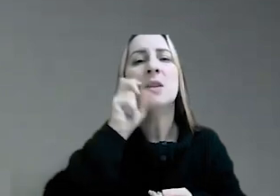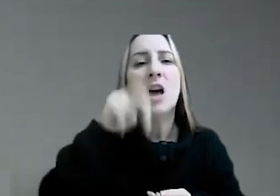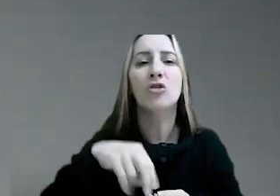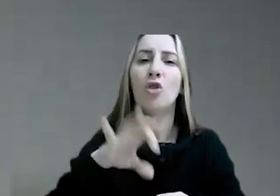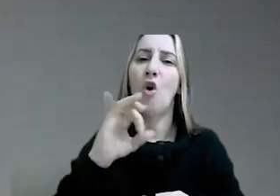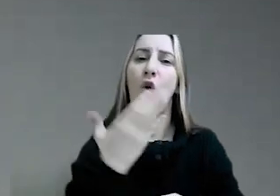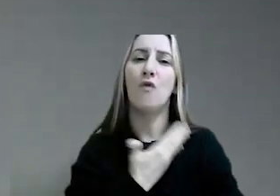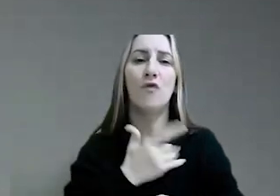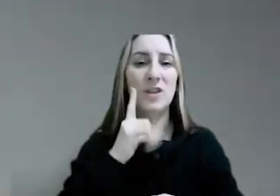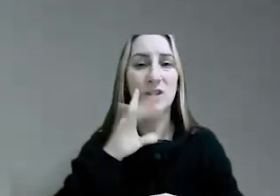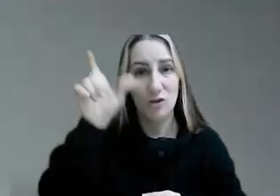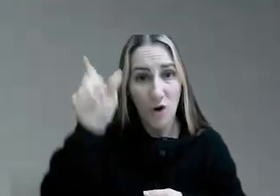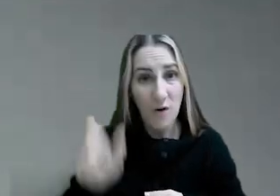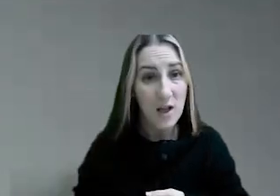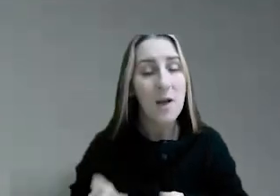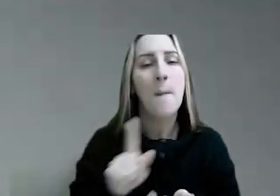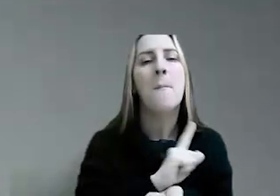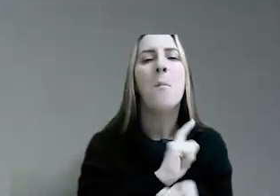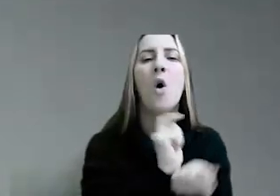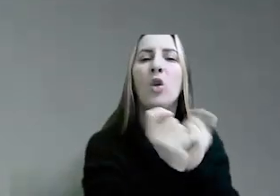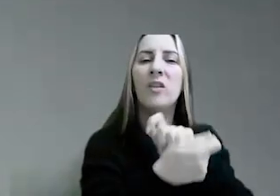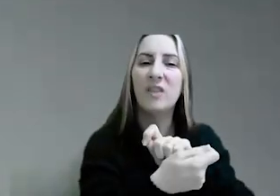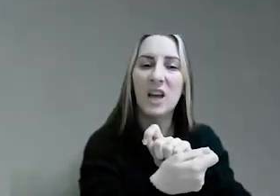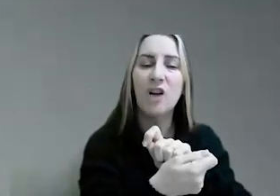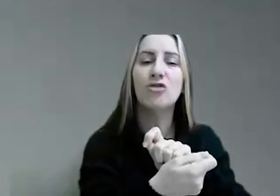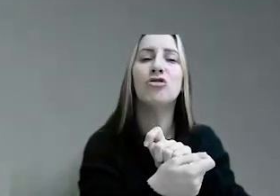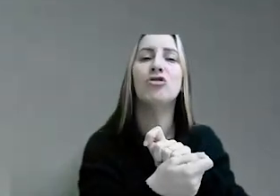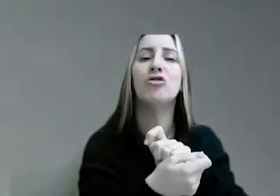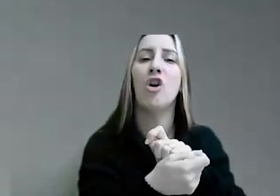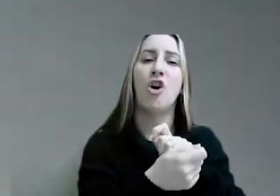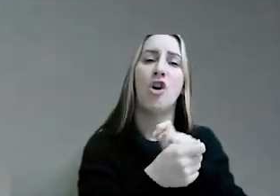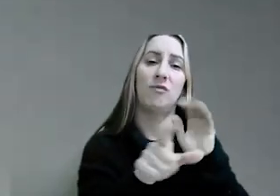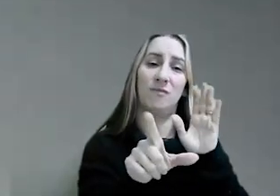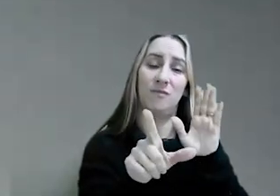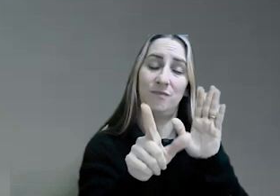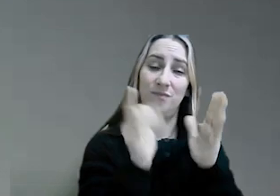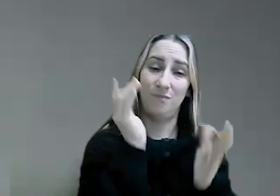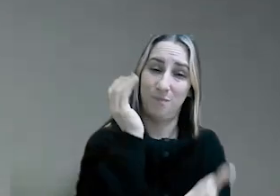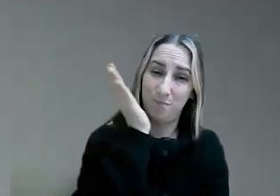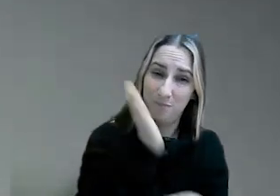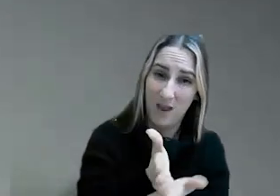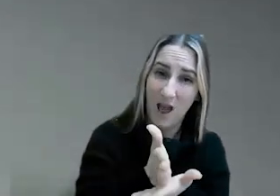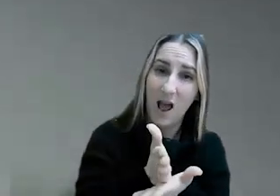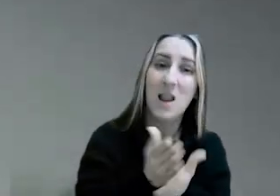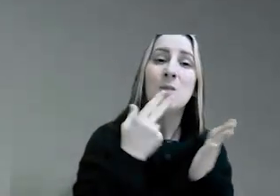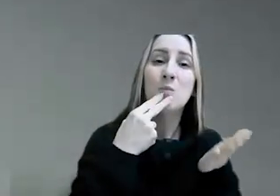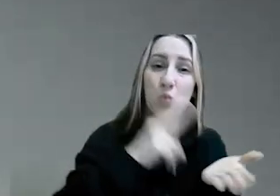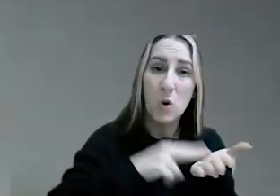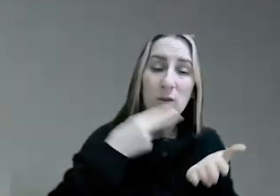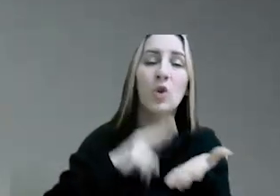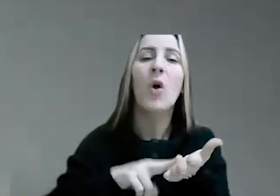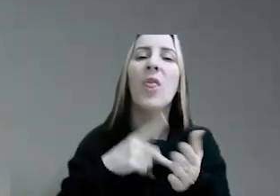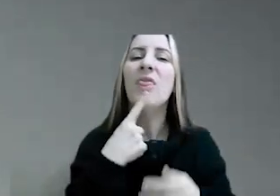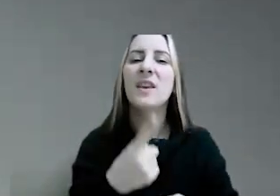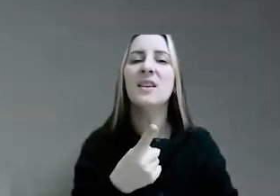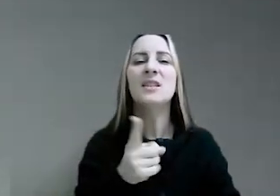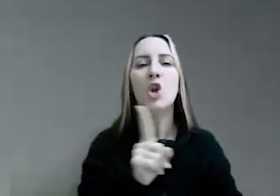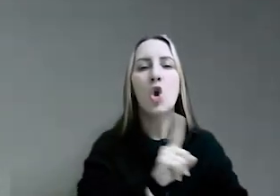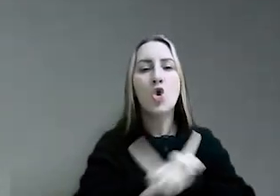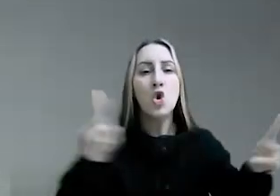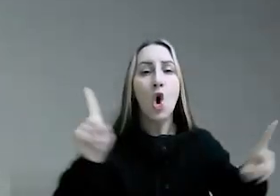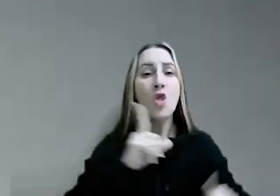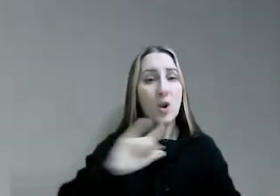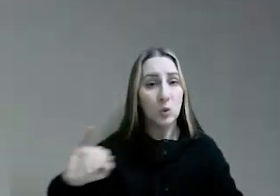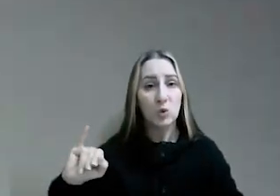se modifica en la reforma tributaria, la ley penal tributaria, y aparece también este artículo que dice no denunciar, no